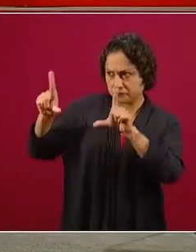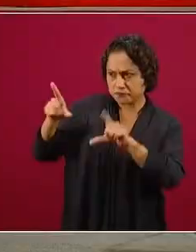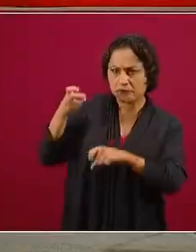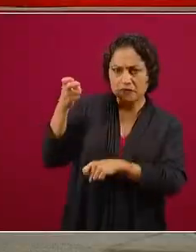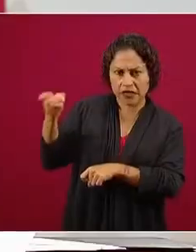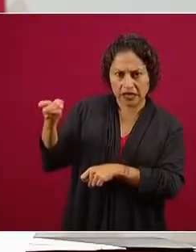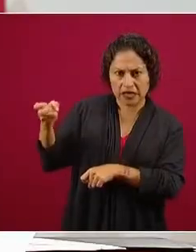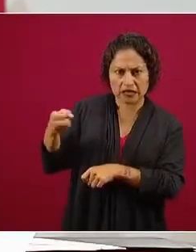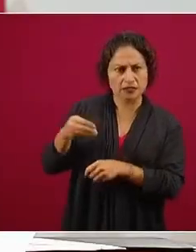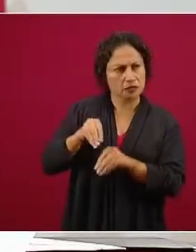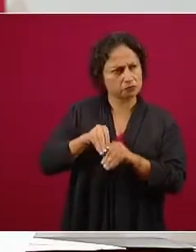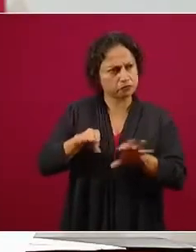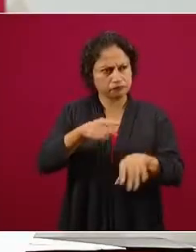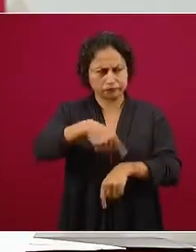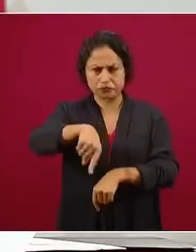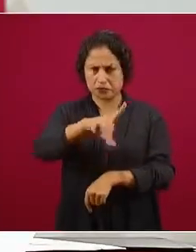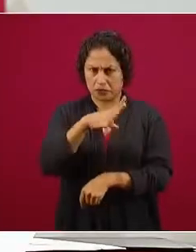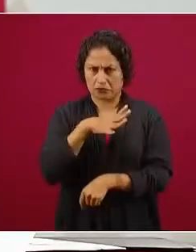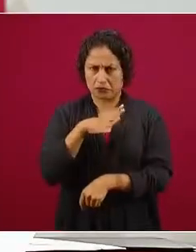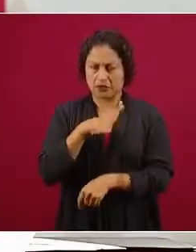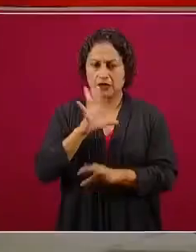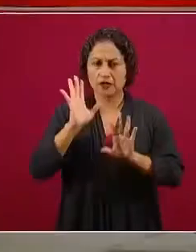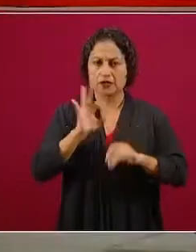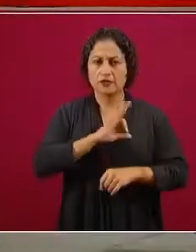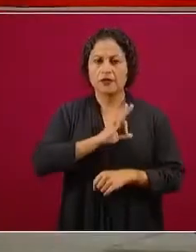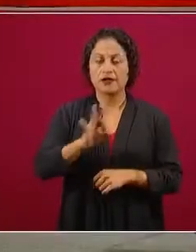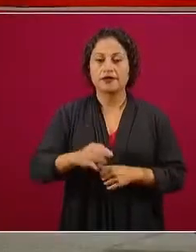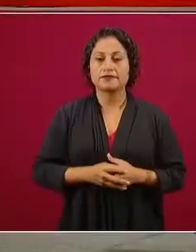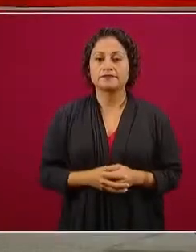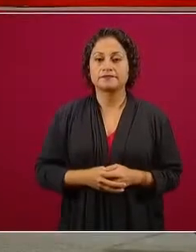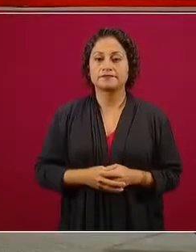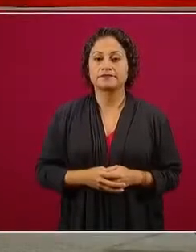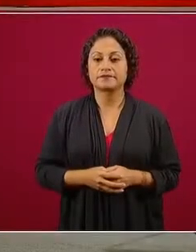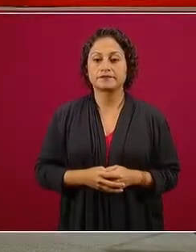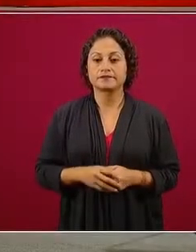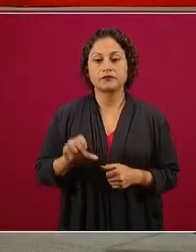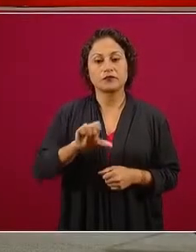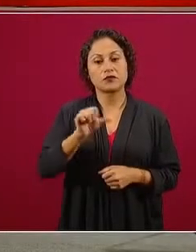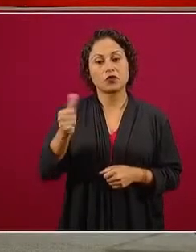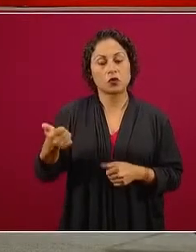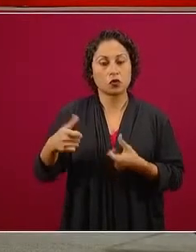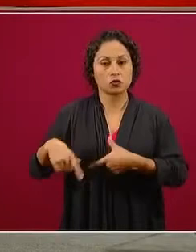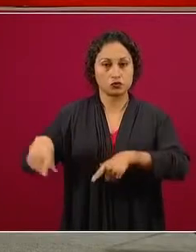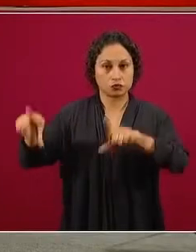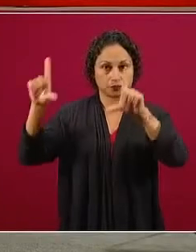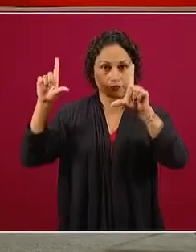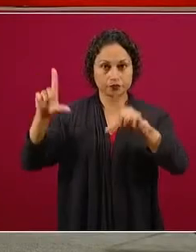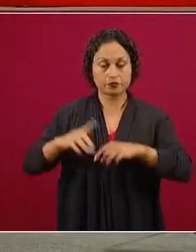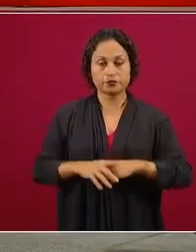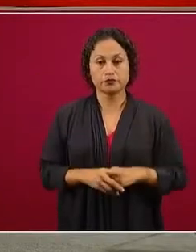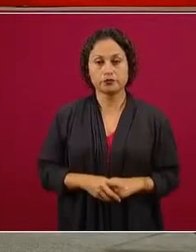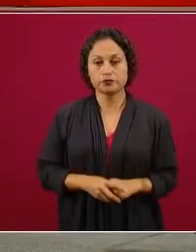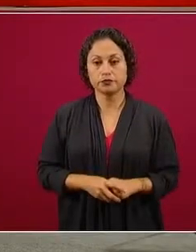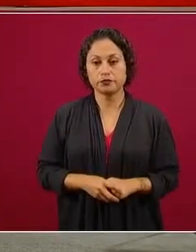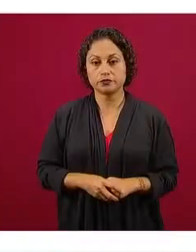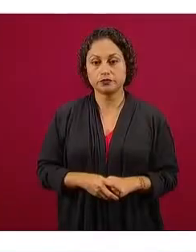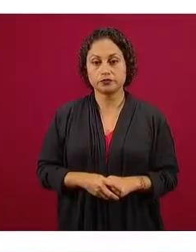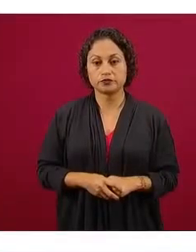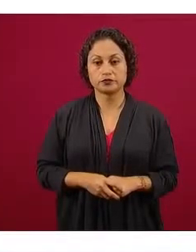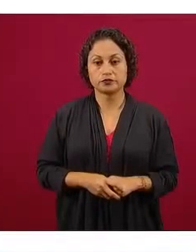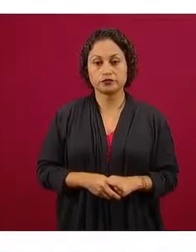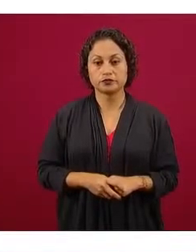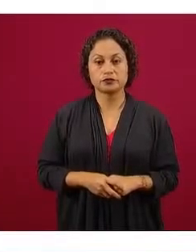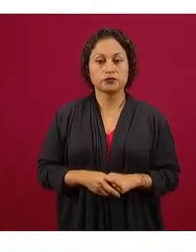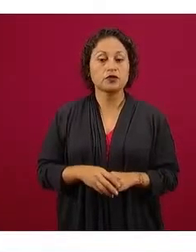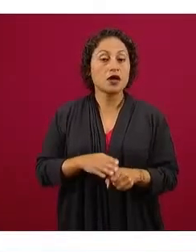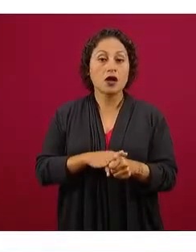ustedes. Las principales entidades, en el siguiente cuadro, que han registrado mayor número